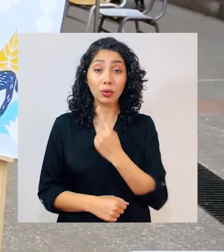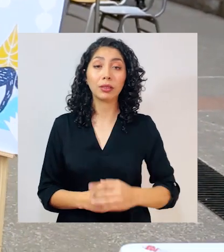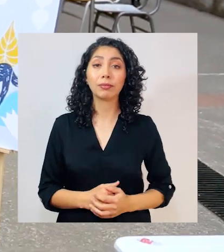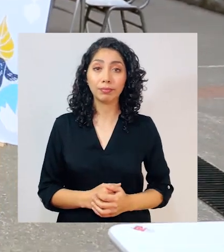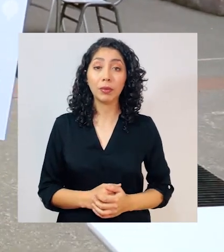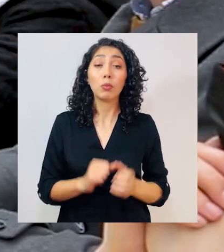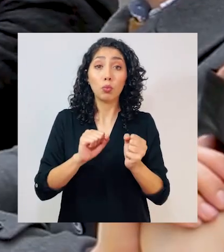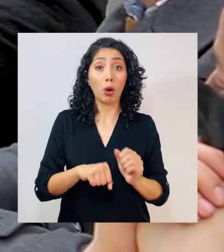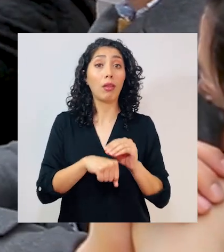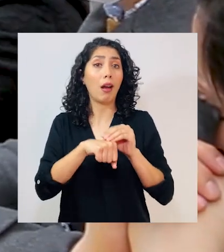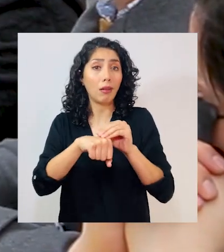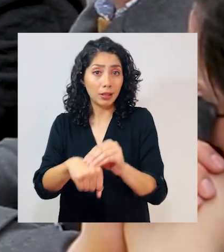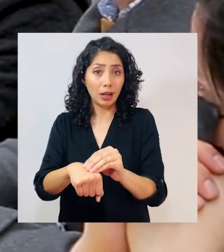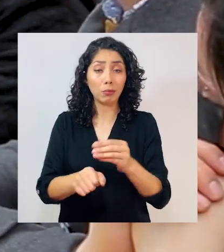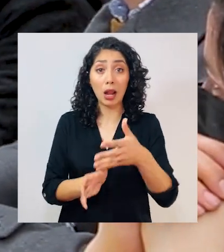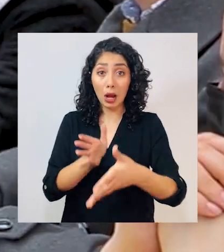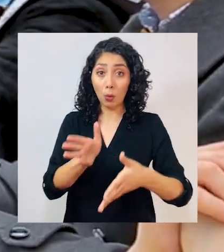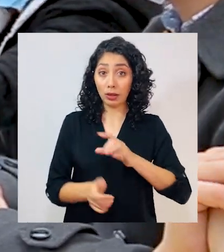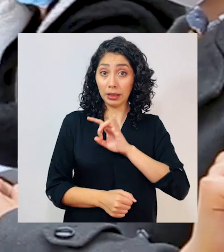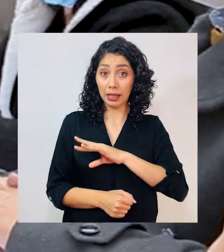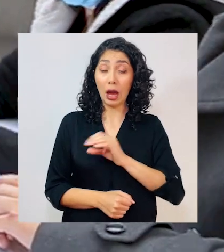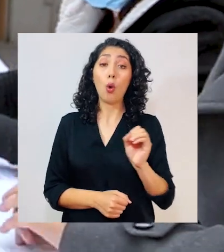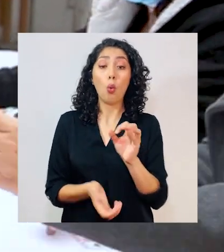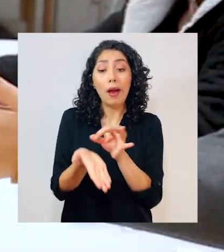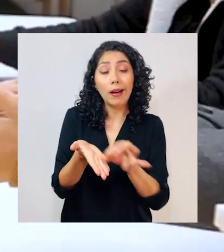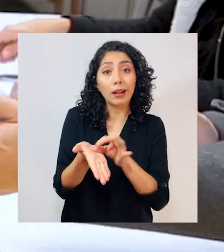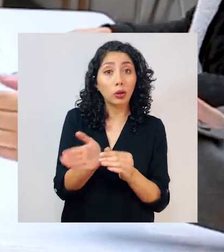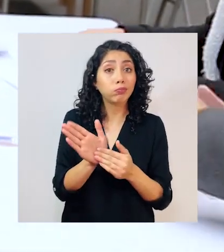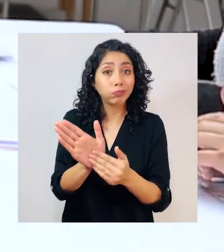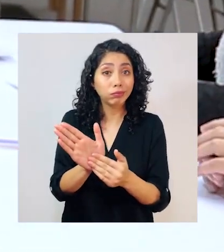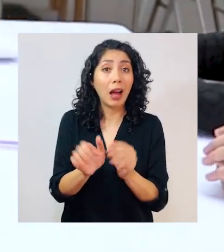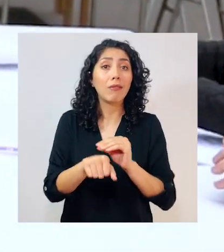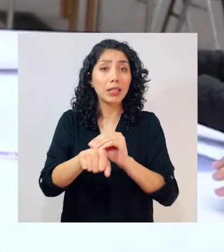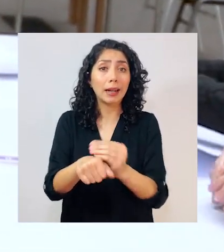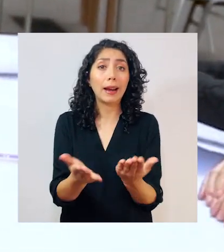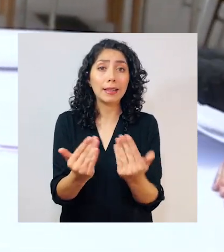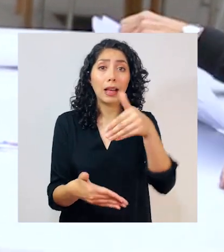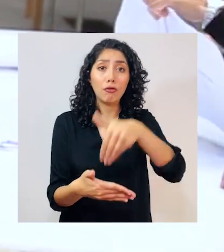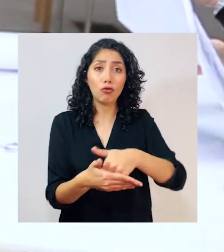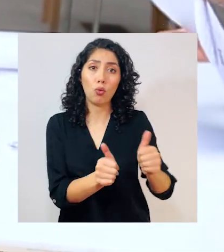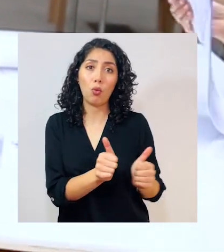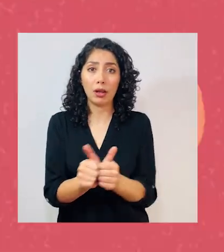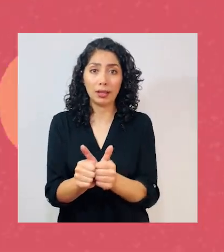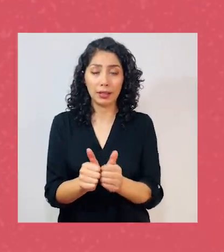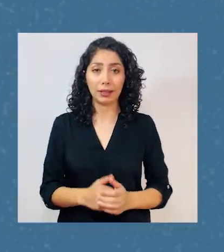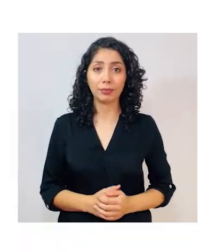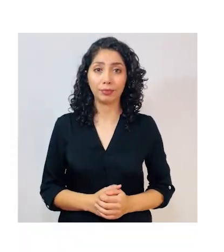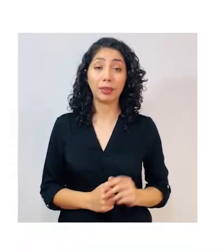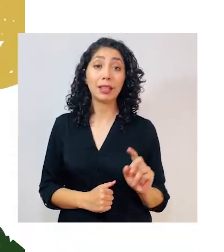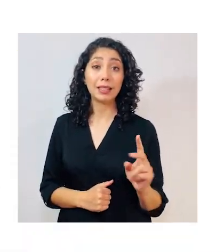con discapacidad auditiva pueden expresar a través de lengua de señas chilena o por escrito que desean hacer uso del voto asistido.